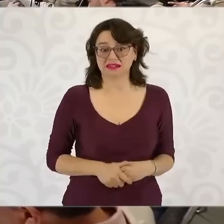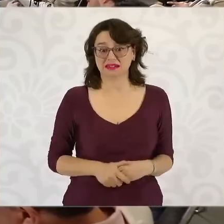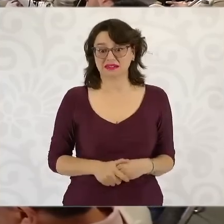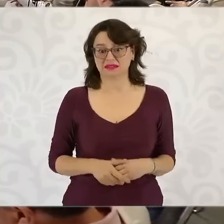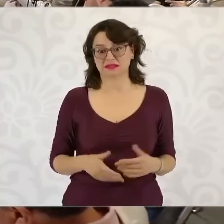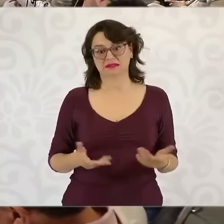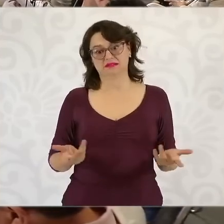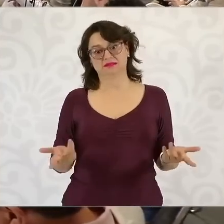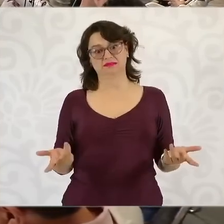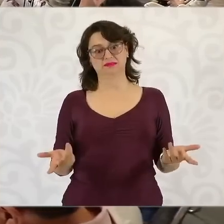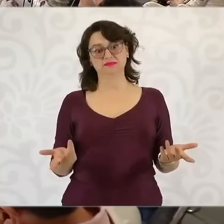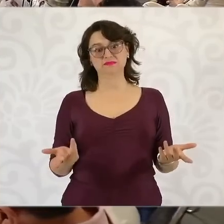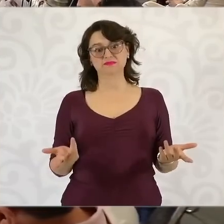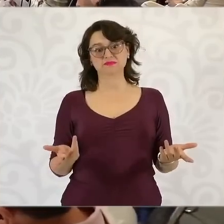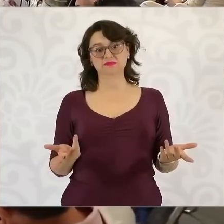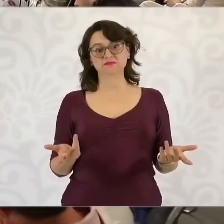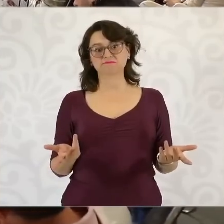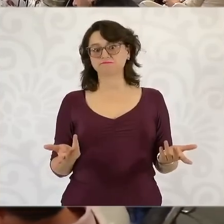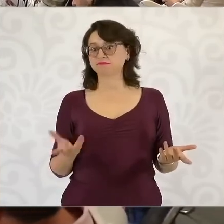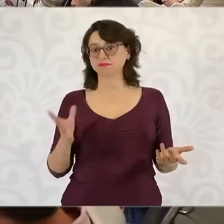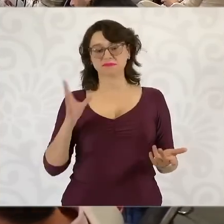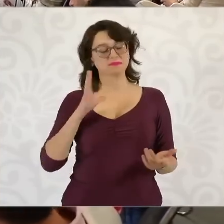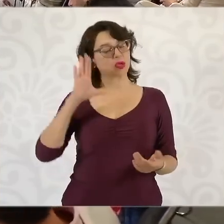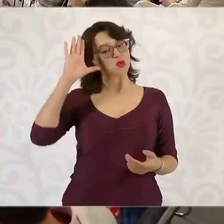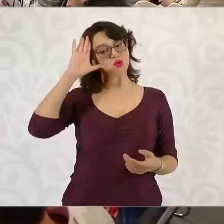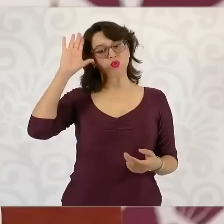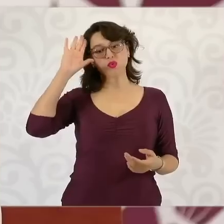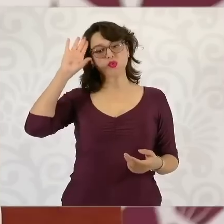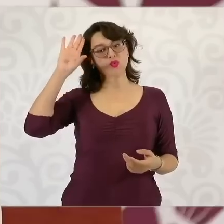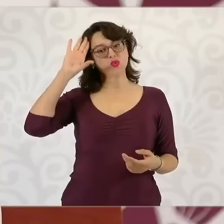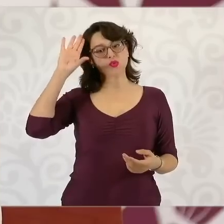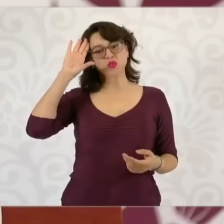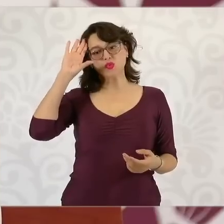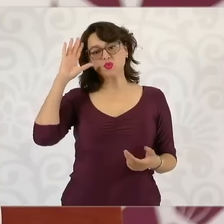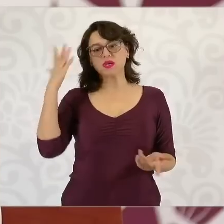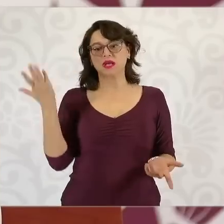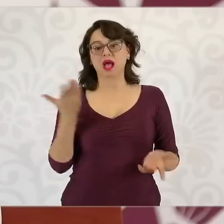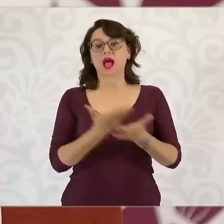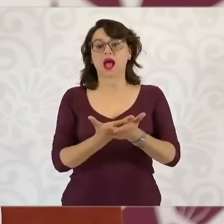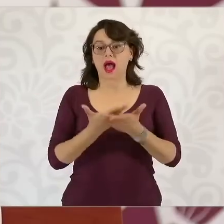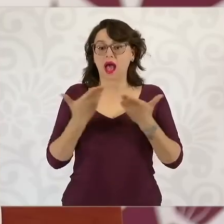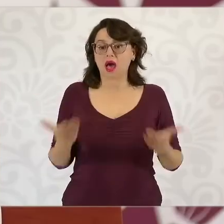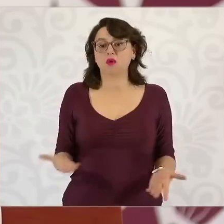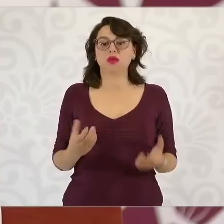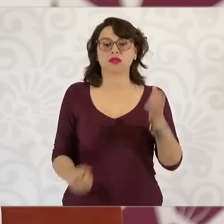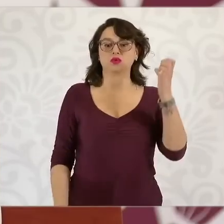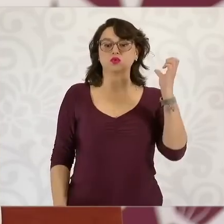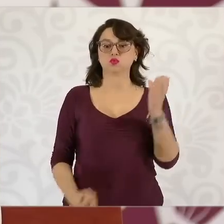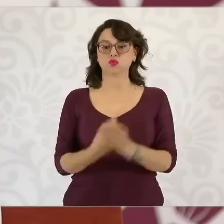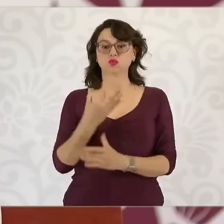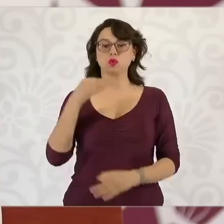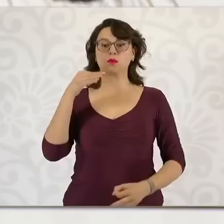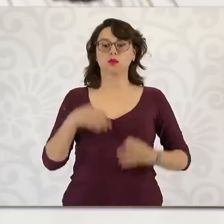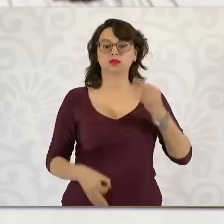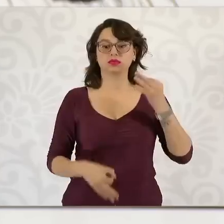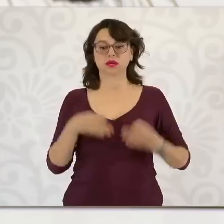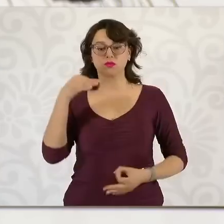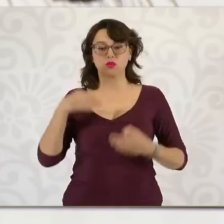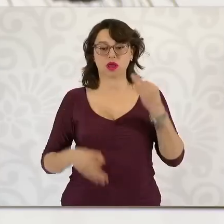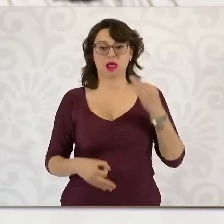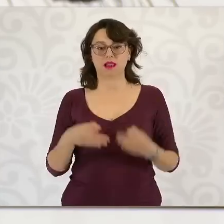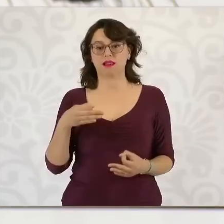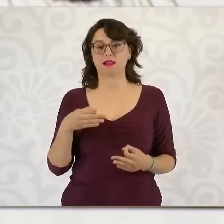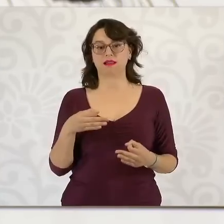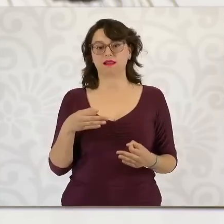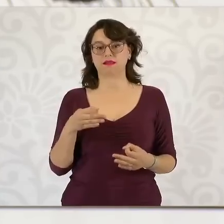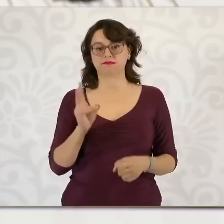que hay casos impresionantes. Entonces, ahora, con el nuevo Tribunal de Disciplina Judicial,